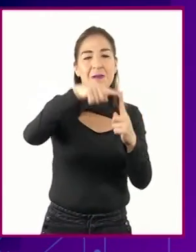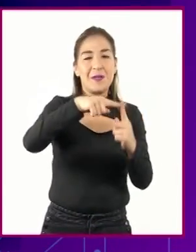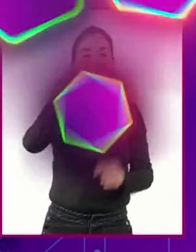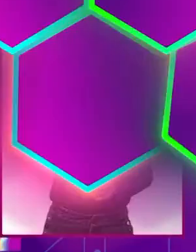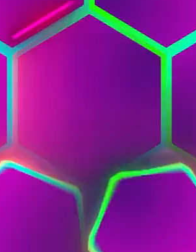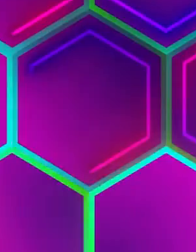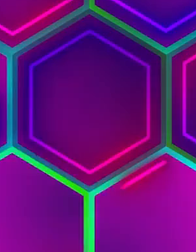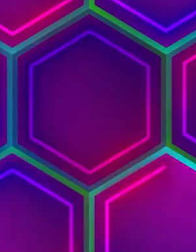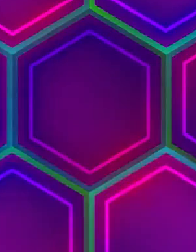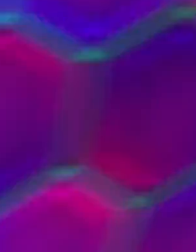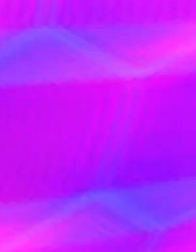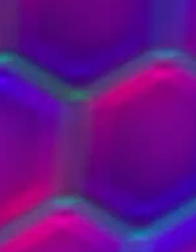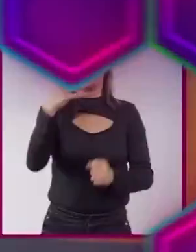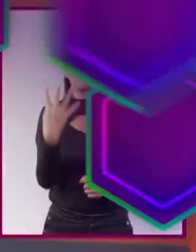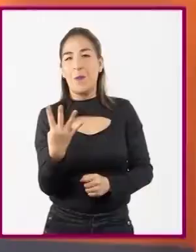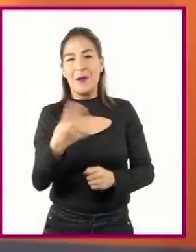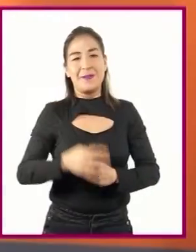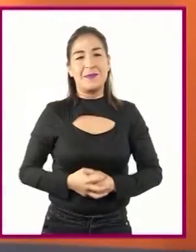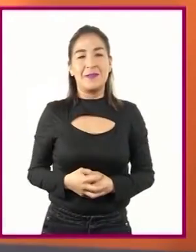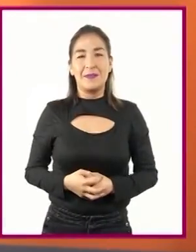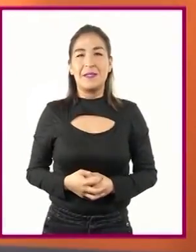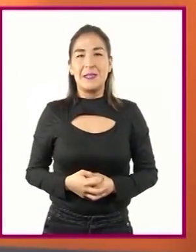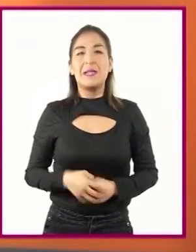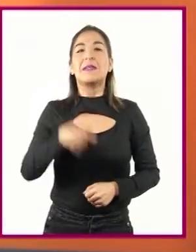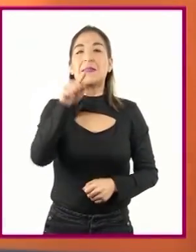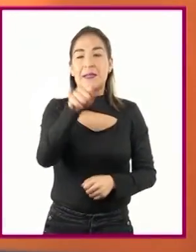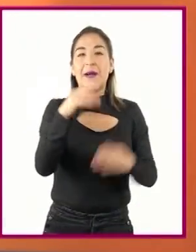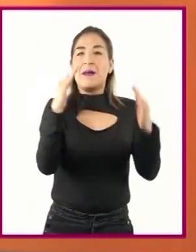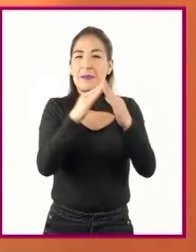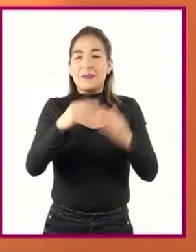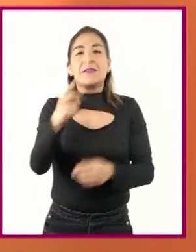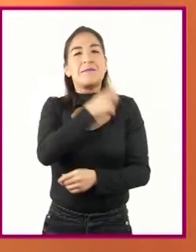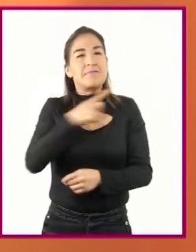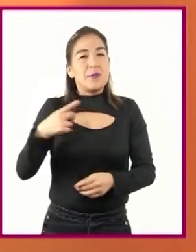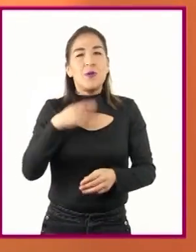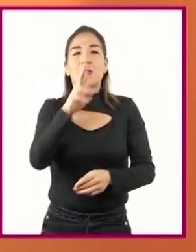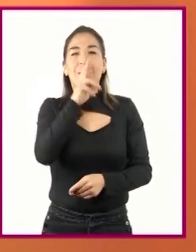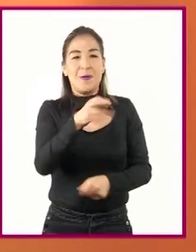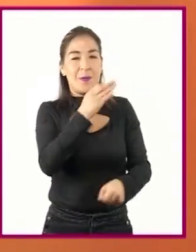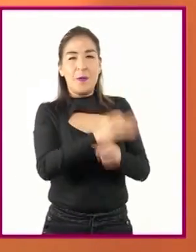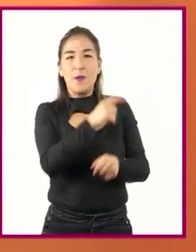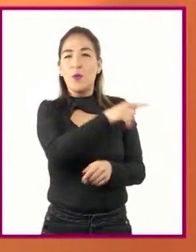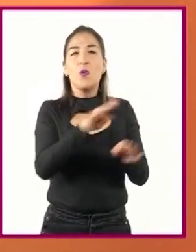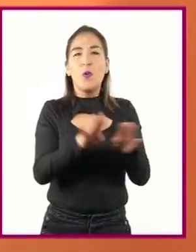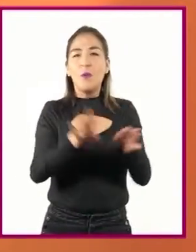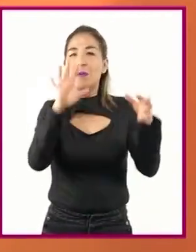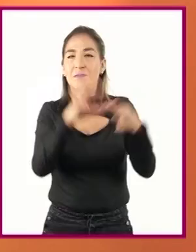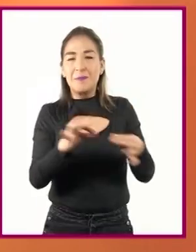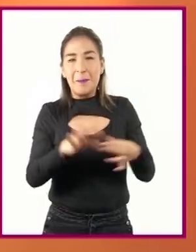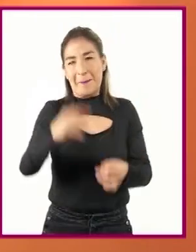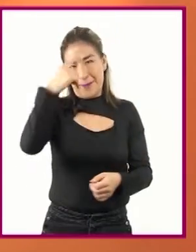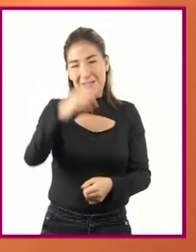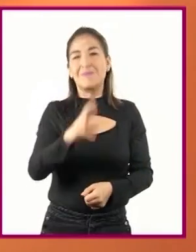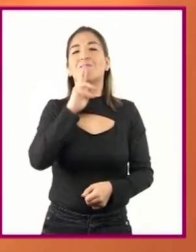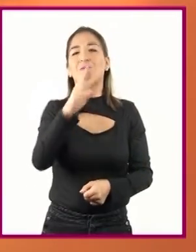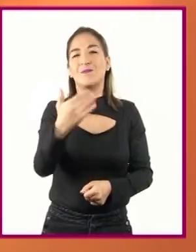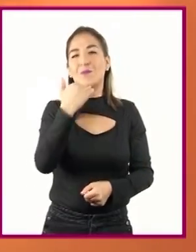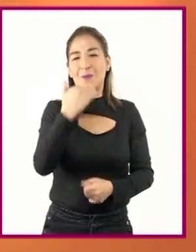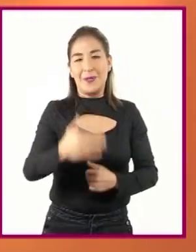36 entre 4. En casa, resuelvan paso a paso las operaciones para obtener la respuesta